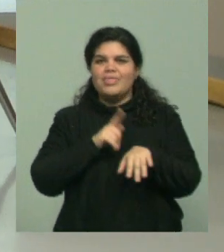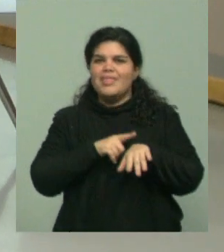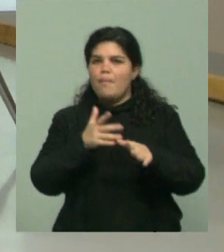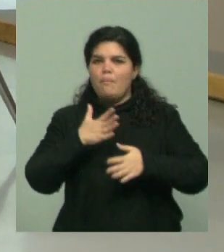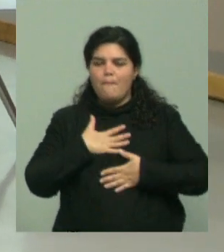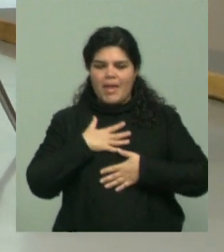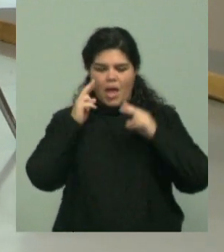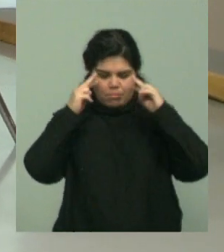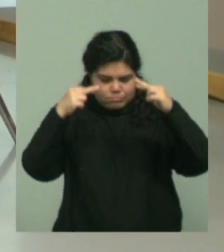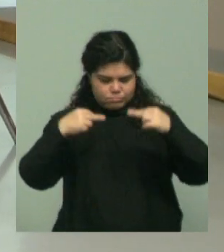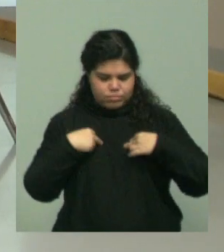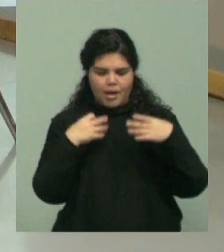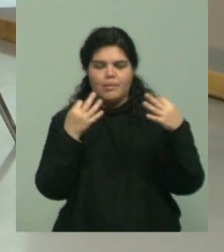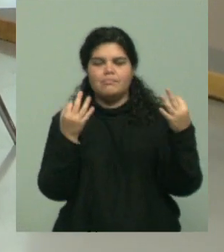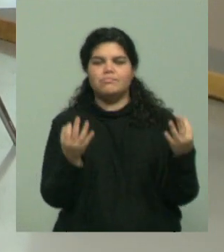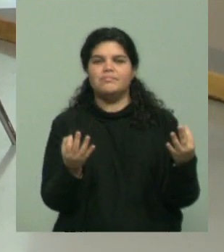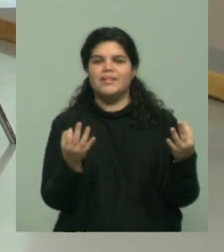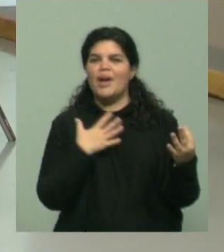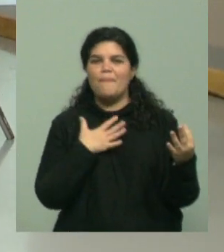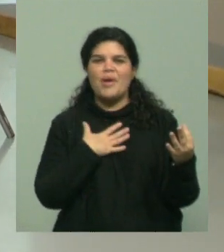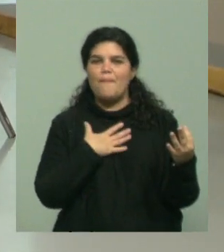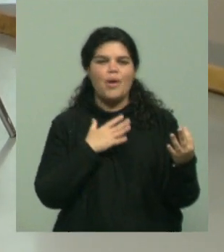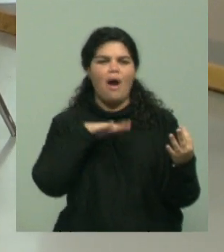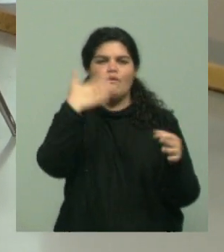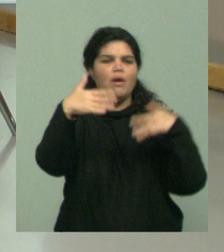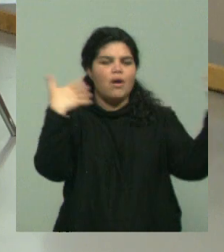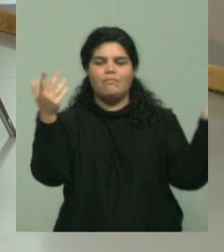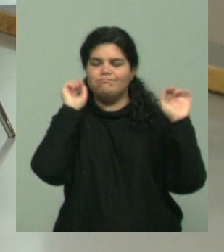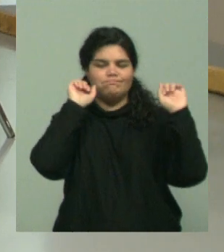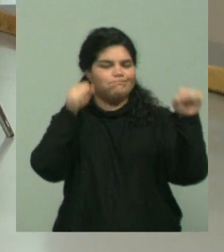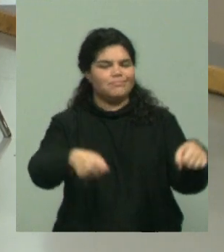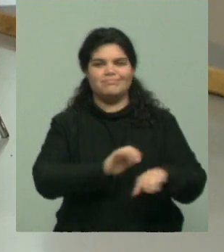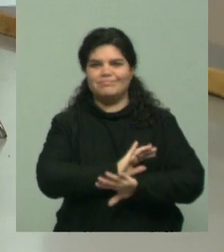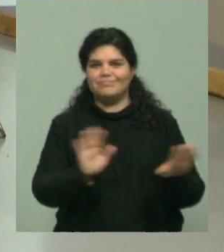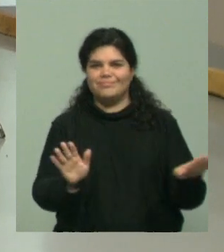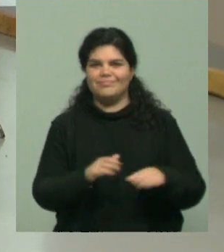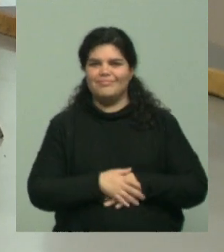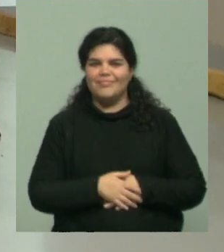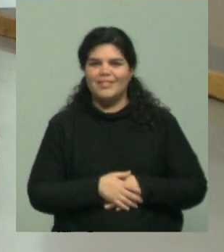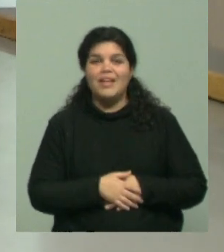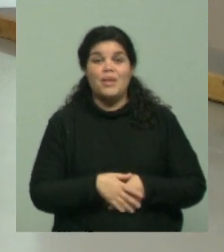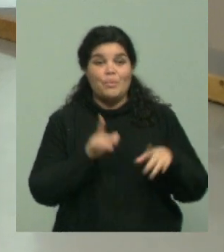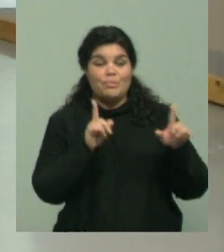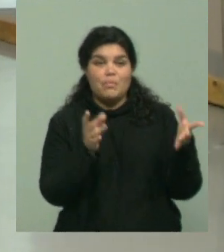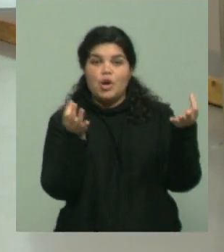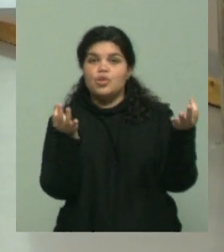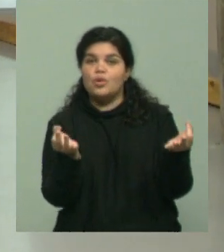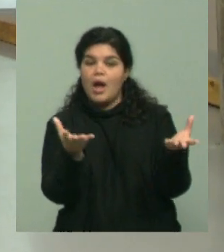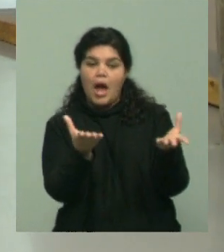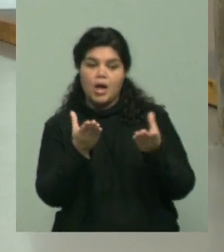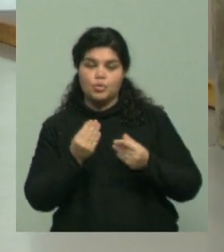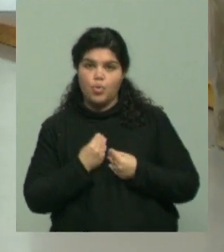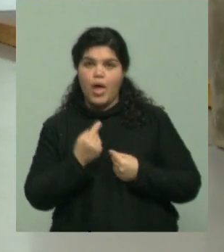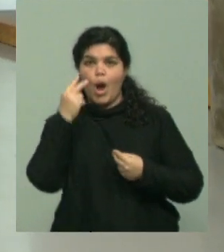yo siempre le digo a los alumnos que el yoga te ayuda a conocerte a vos mismos para saber quién sos. Uh-huh. Porque por ahí somos